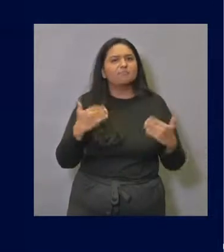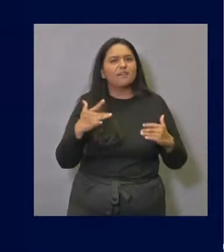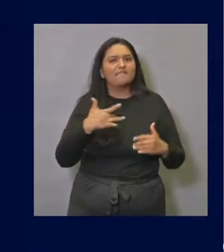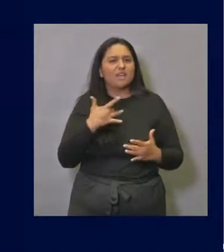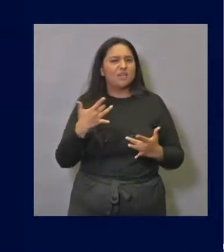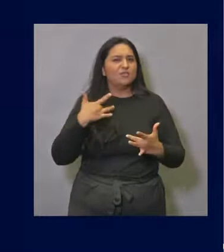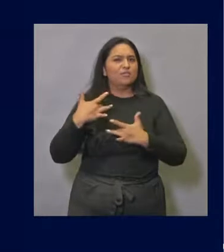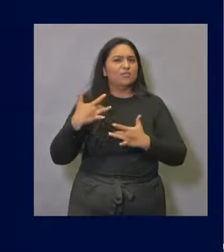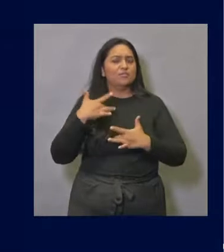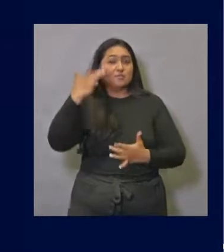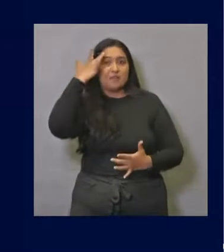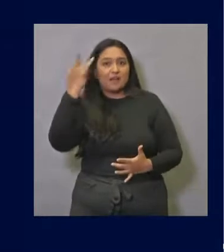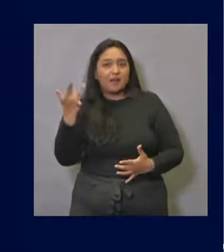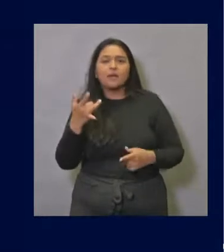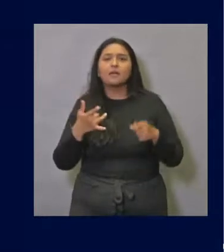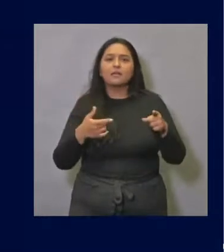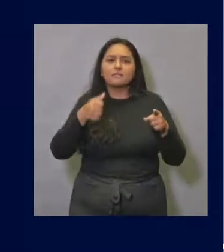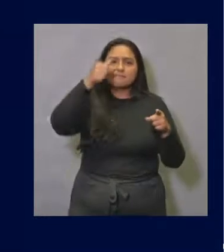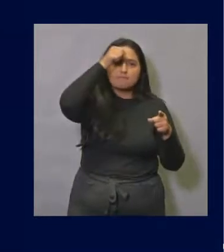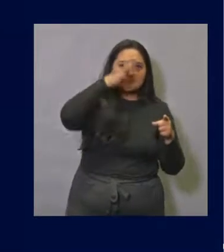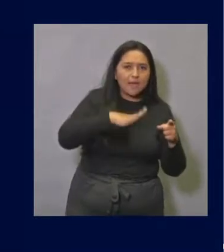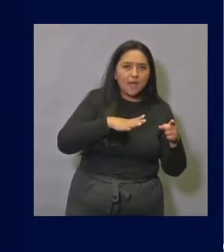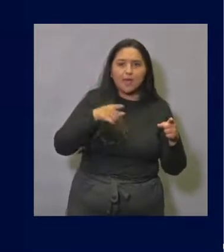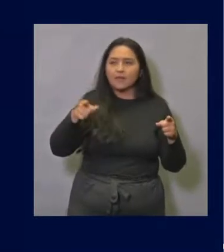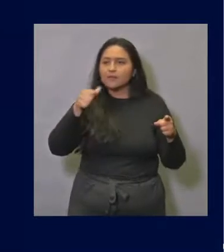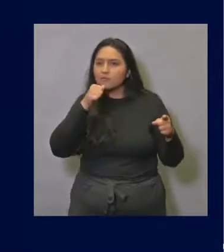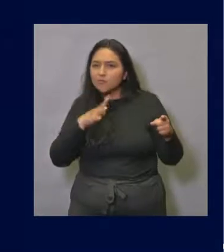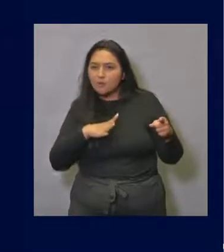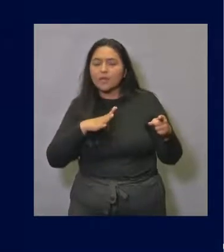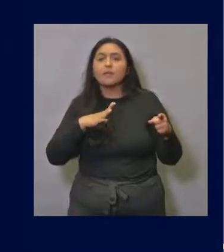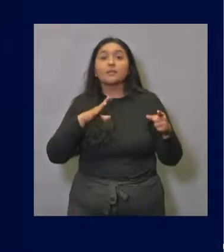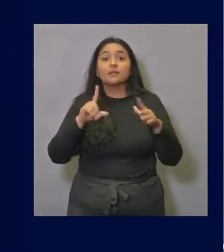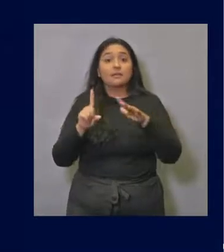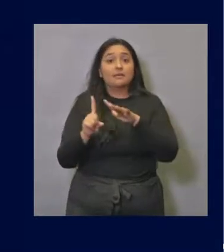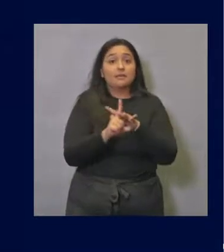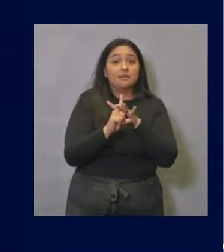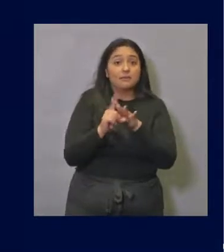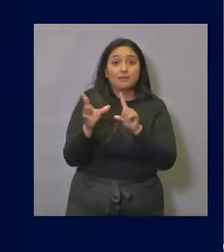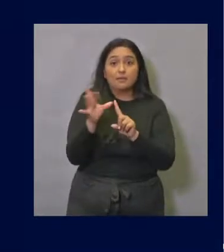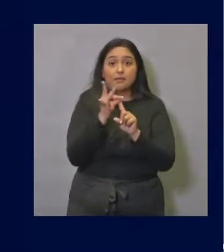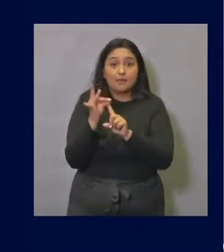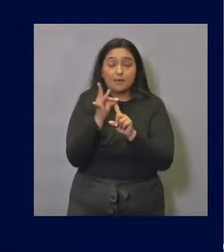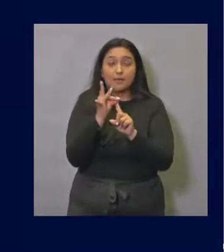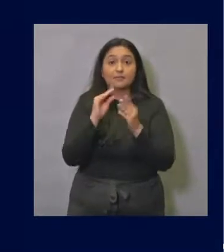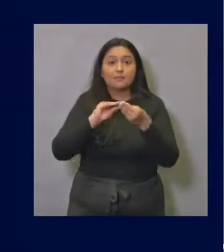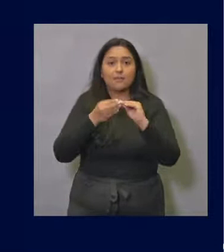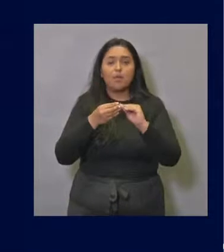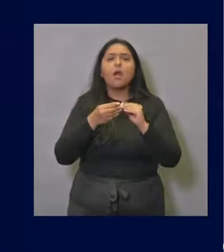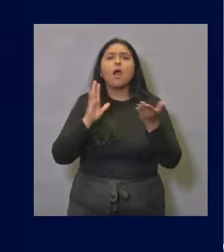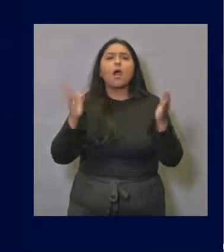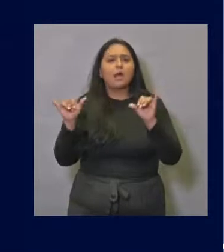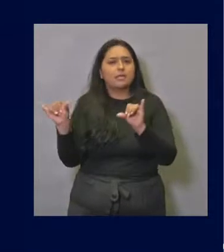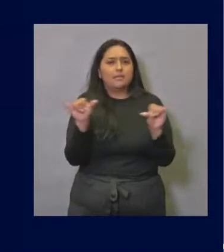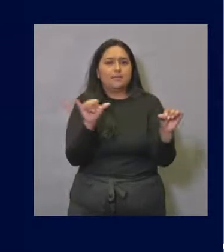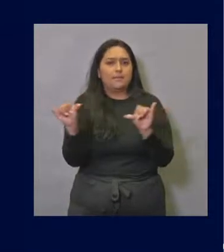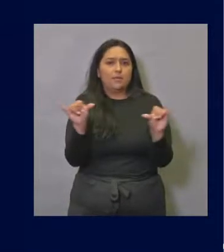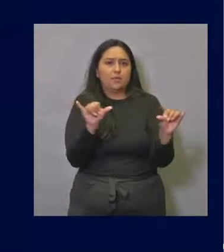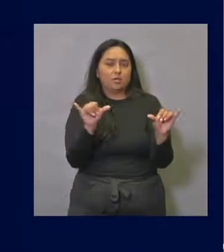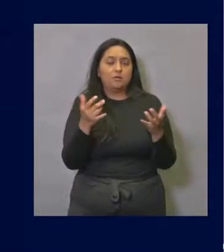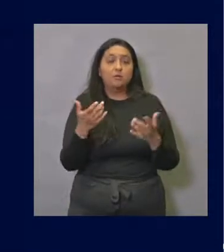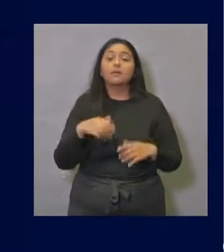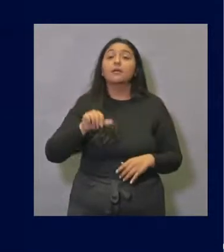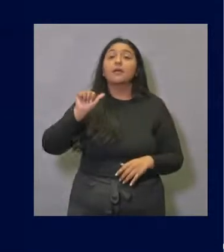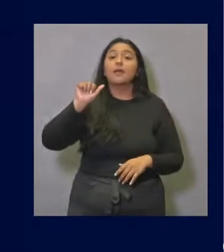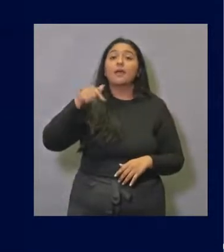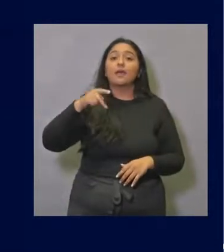que las tasas de casos entre hombres y mujeres son relativamente similares. Al 10 de abril, la tasa